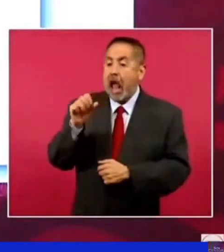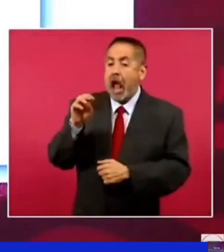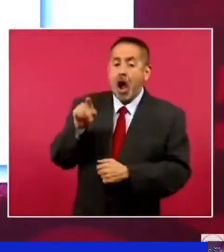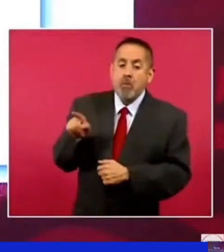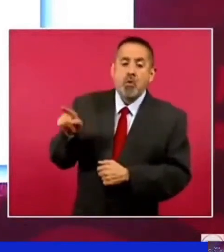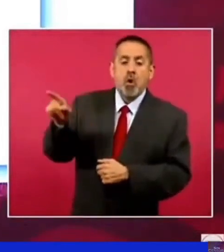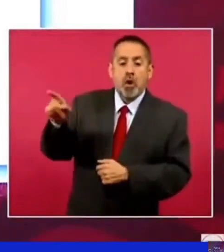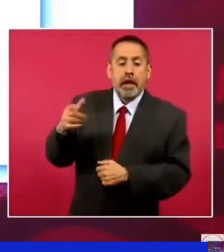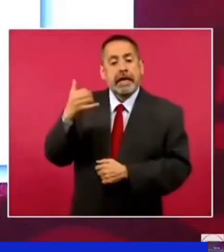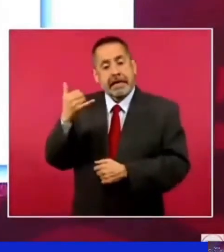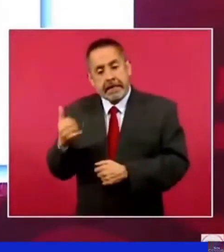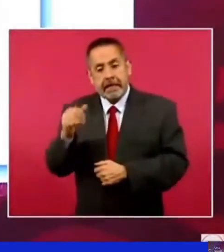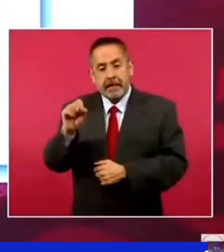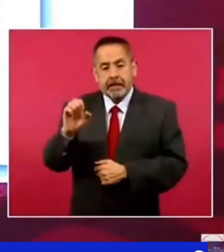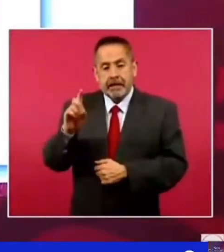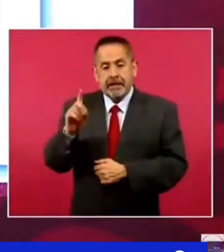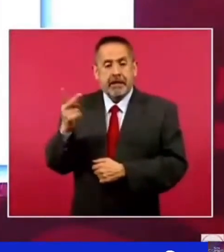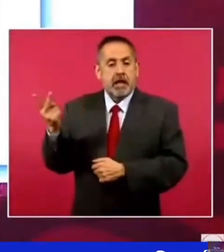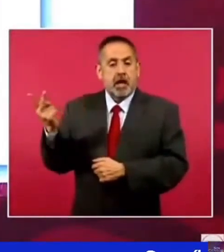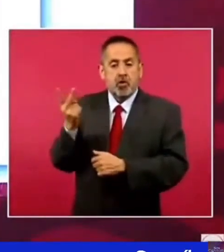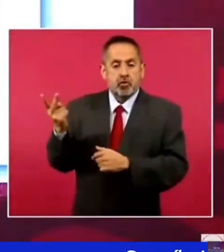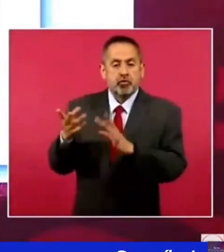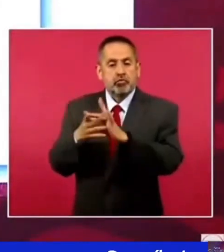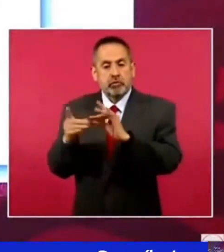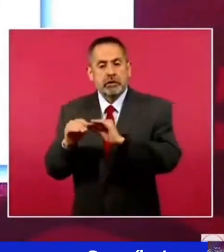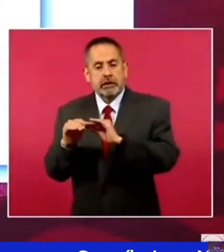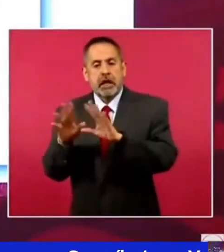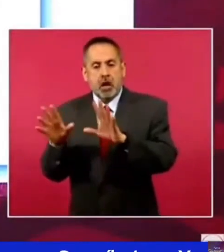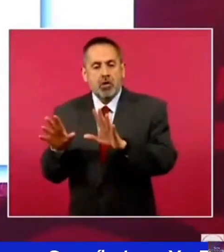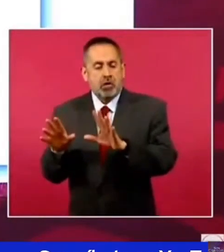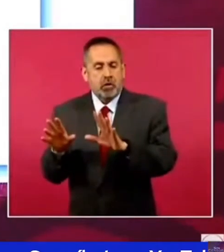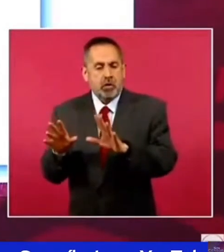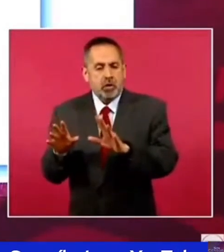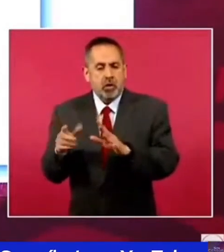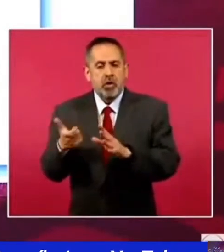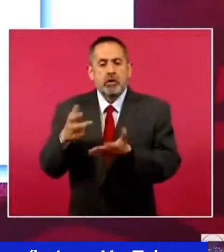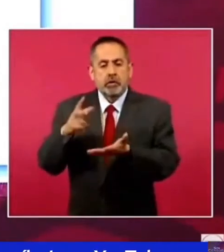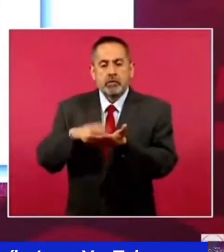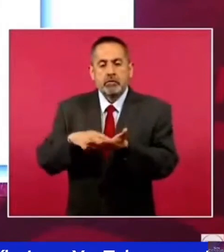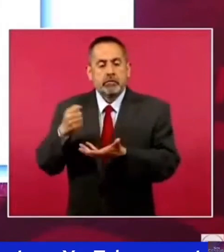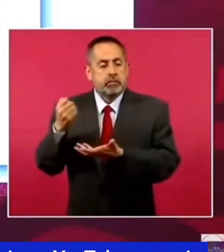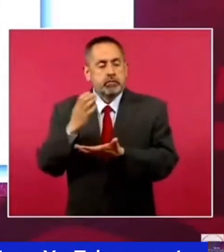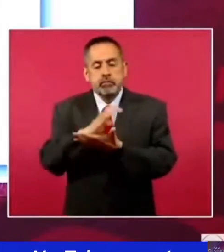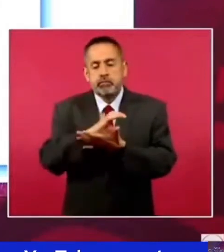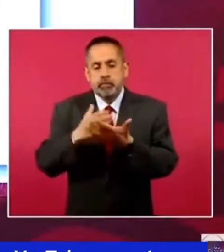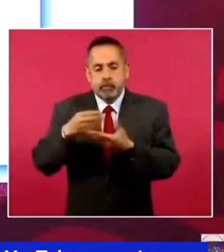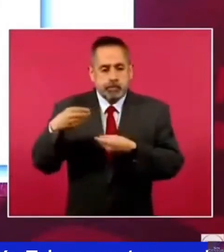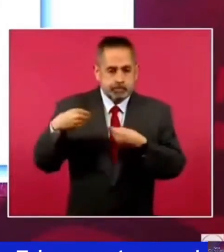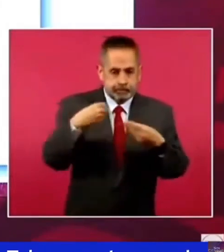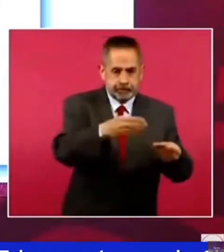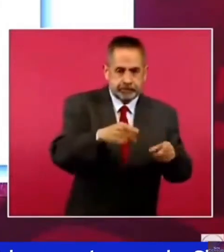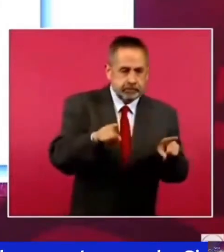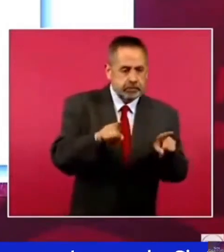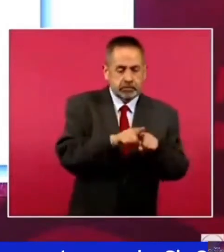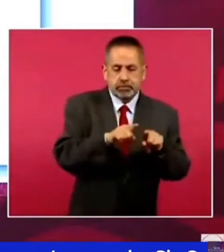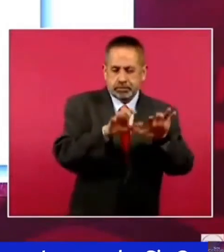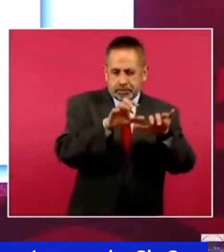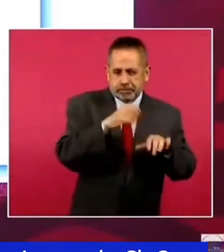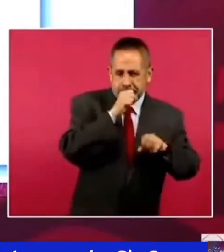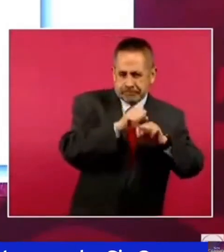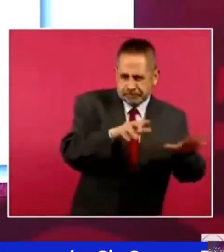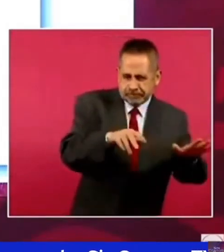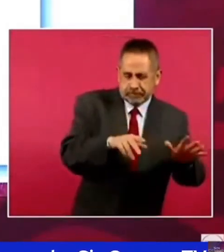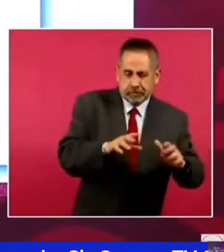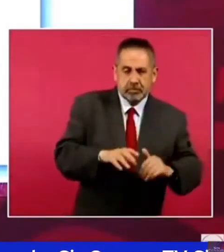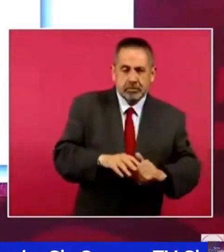y la Sedena aclararon el monto de uno de los contratos citados en el reportaje.